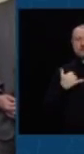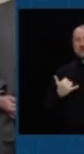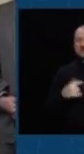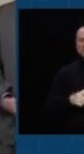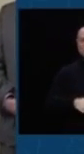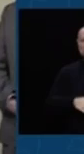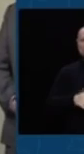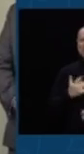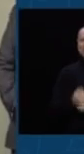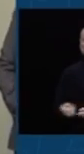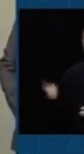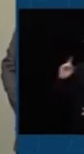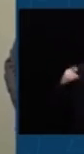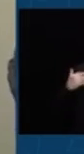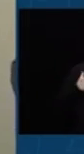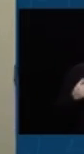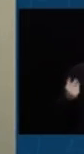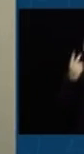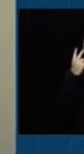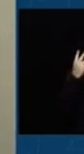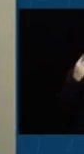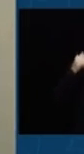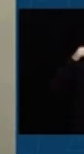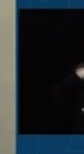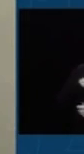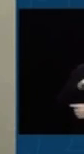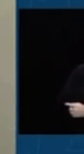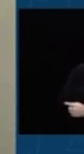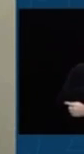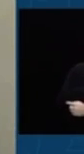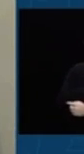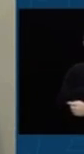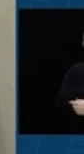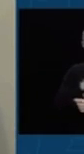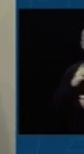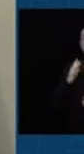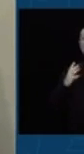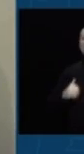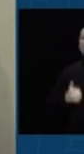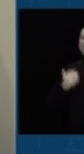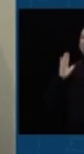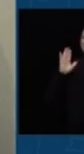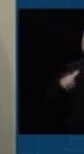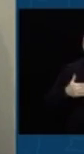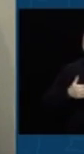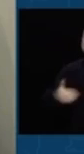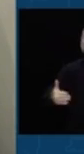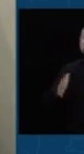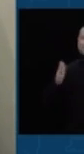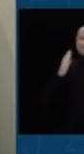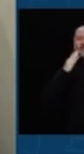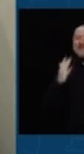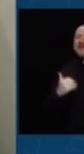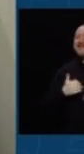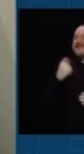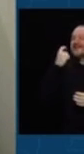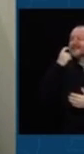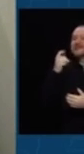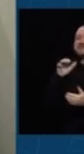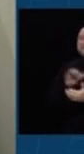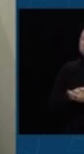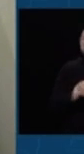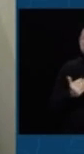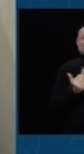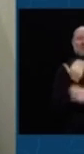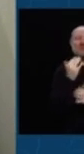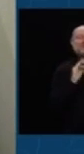audiencia exactamente punto por punto en qué consiste este plan. Ella dijo que lo primero que hay que tener en cuenta es que es una estrategia